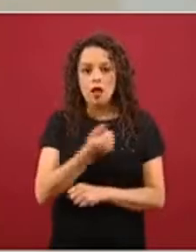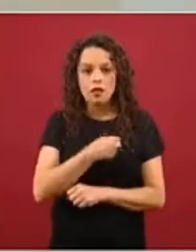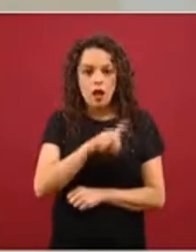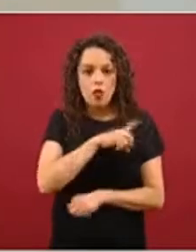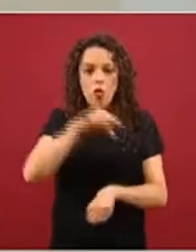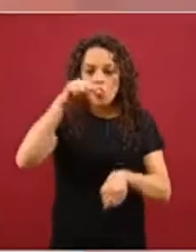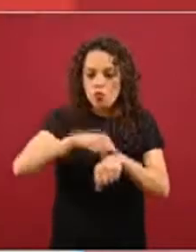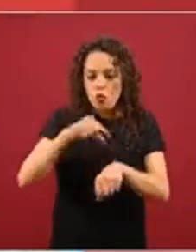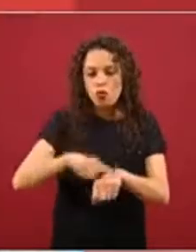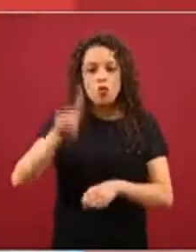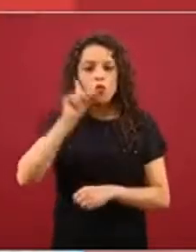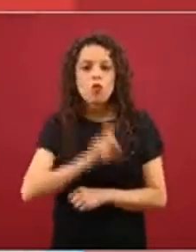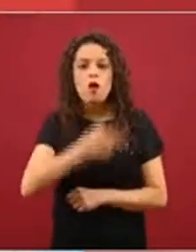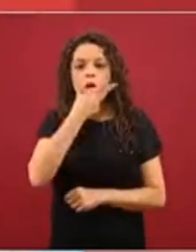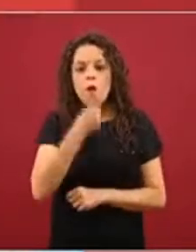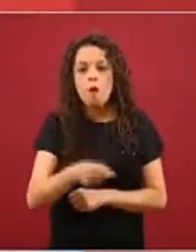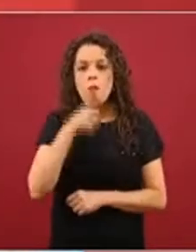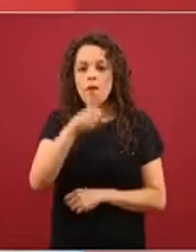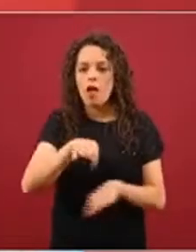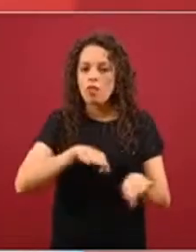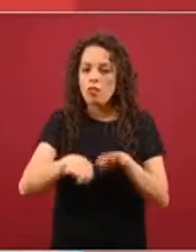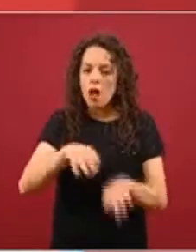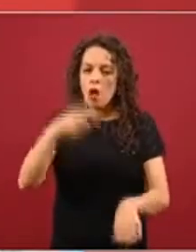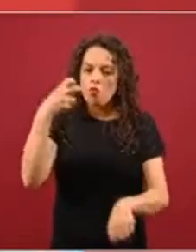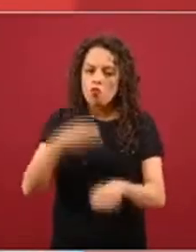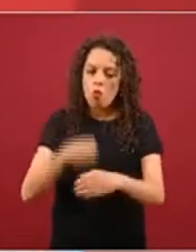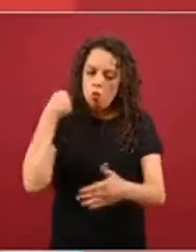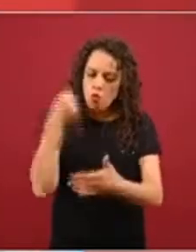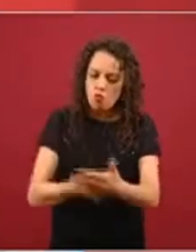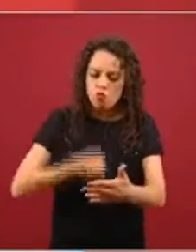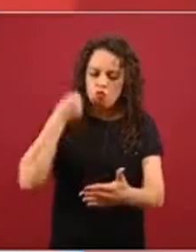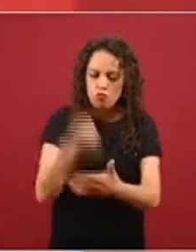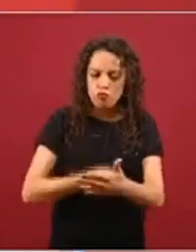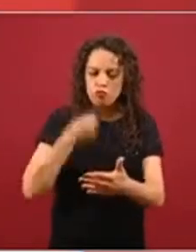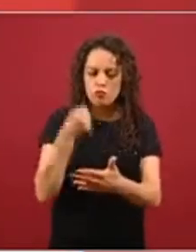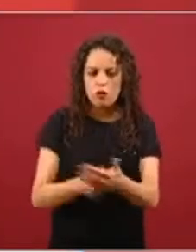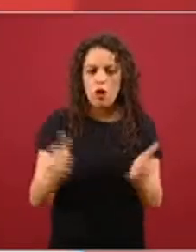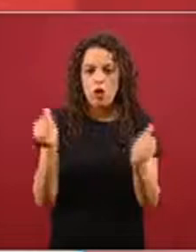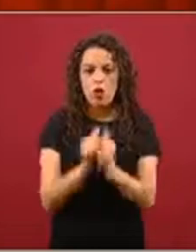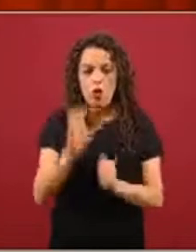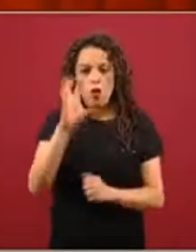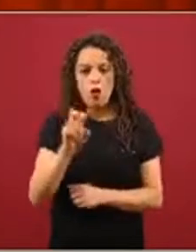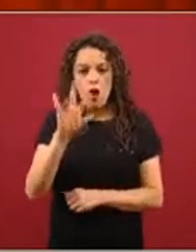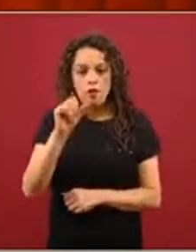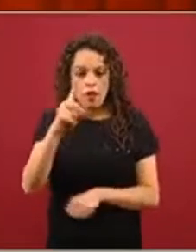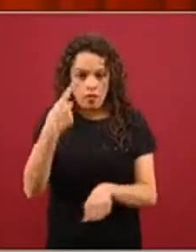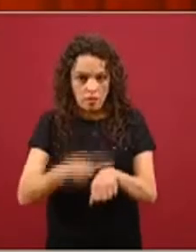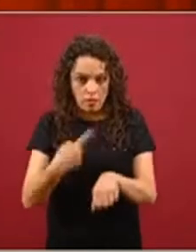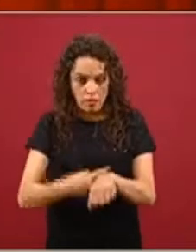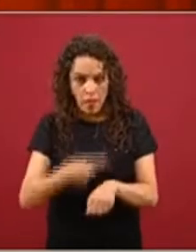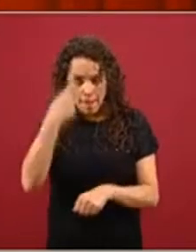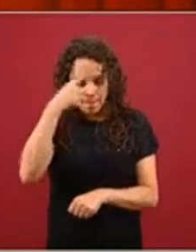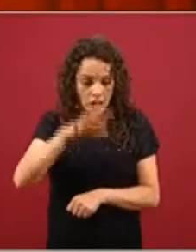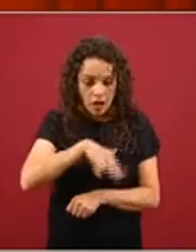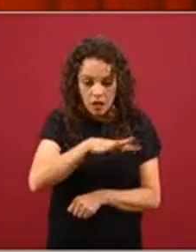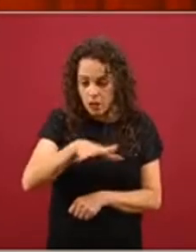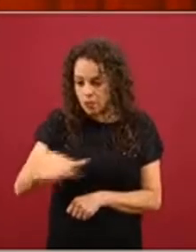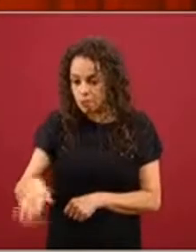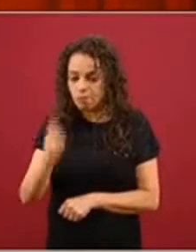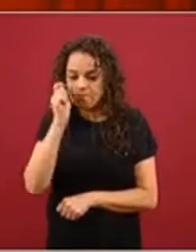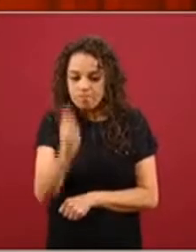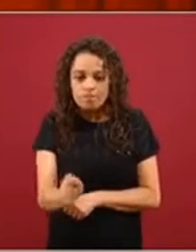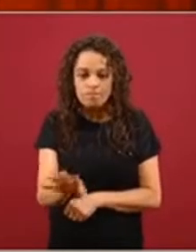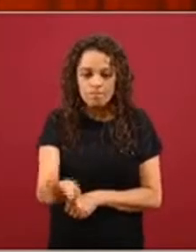luchando contra el COVID y que están trabajando además por dar información que pudiera ser útil a la población para tomar